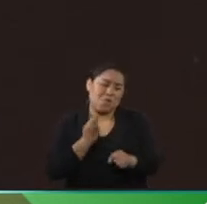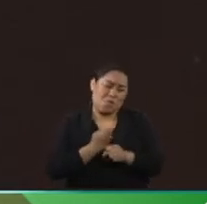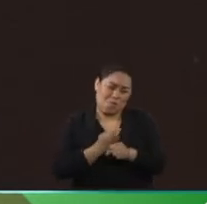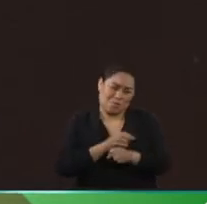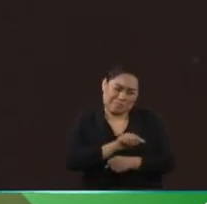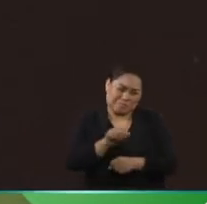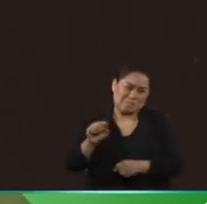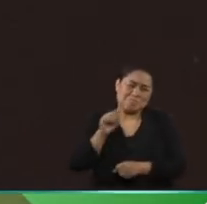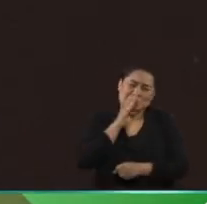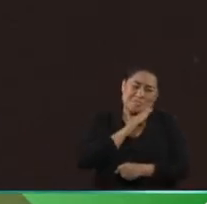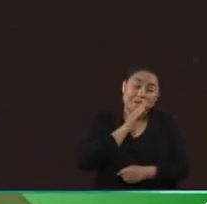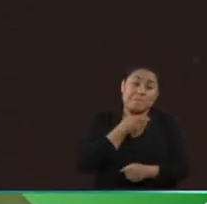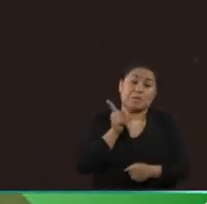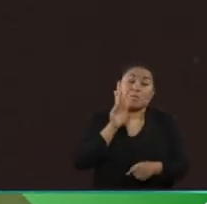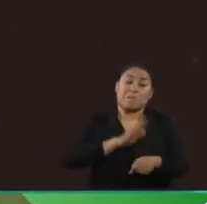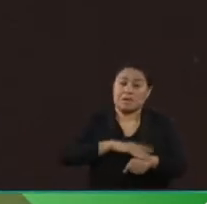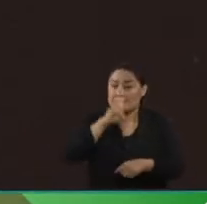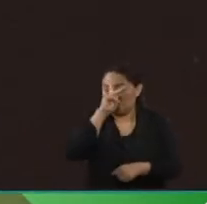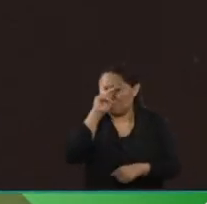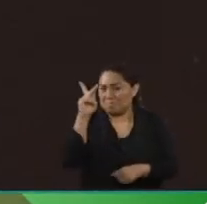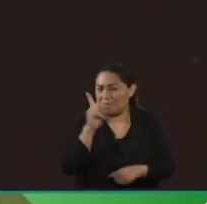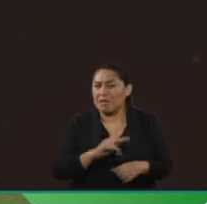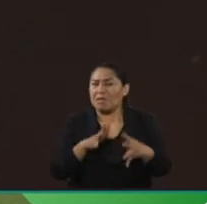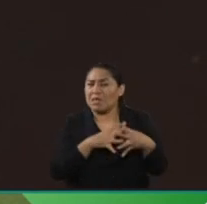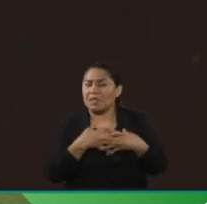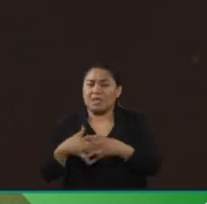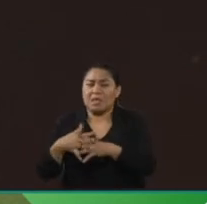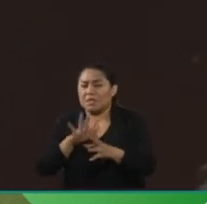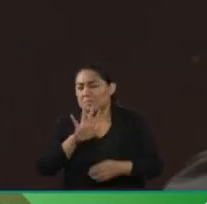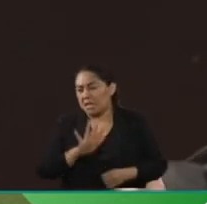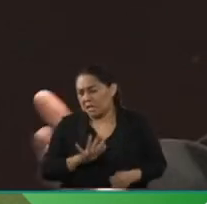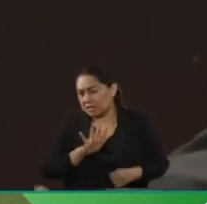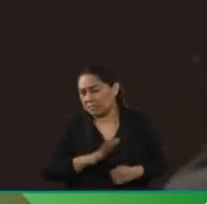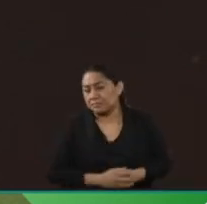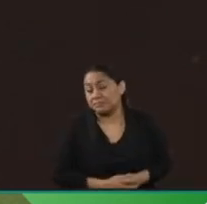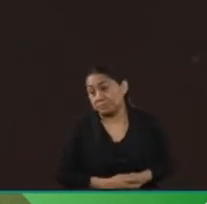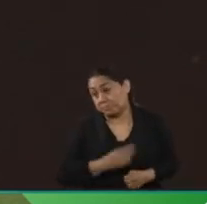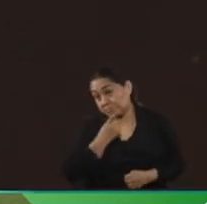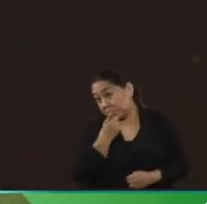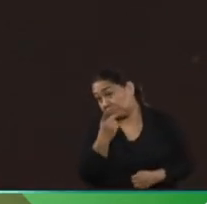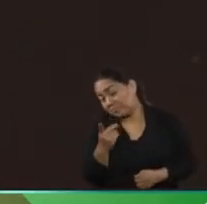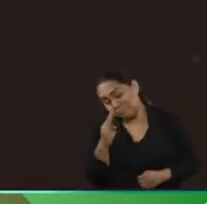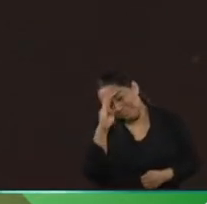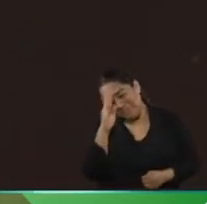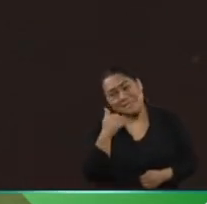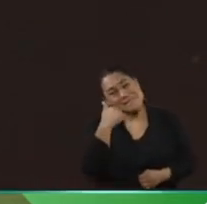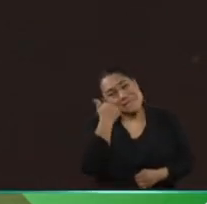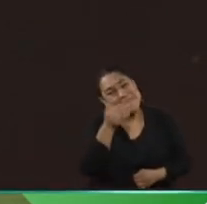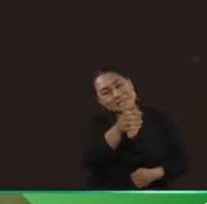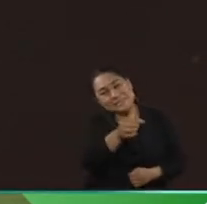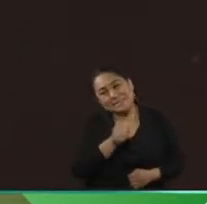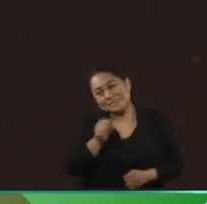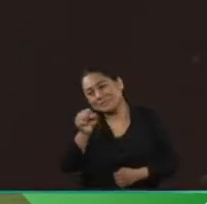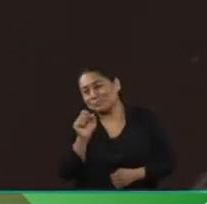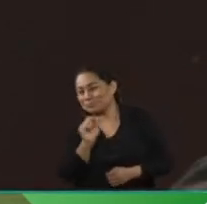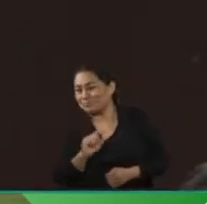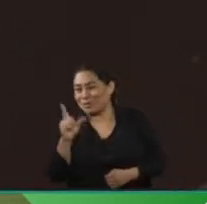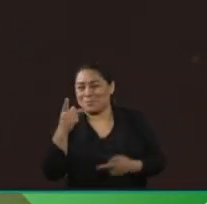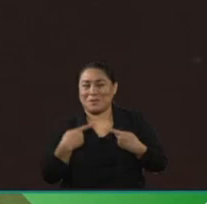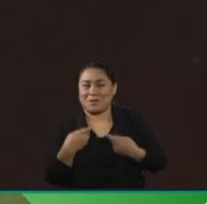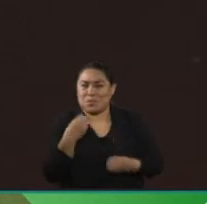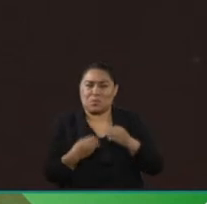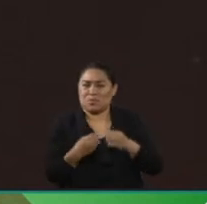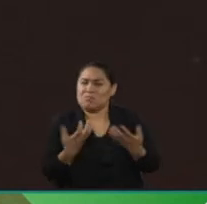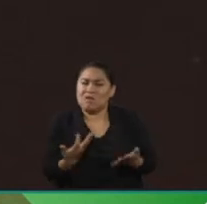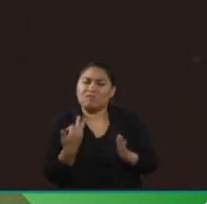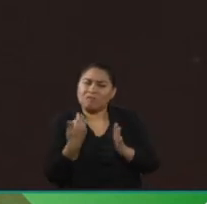cuestionado parece hecha con las patas dicen que quieren tener a los mejores jueces y juezas pero no se